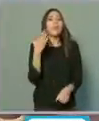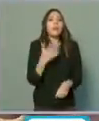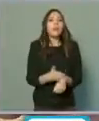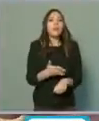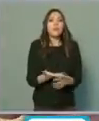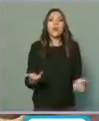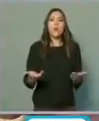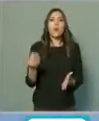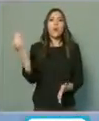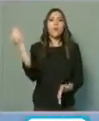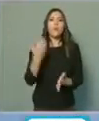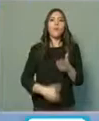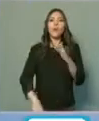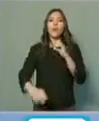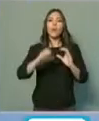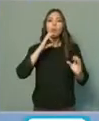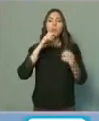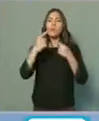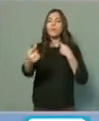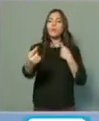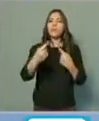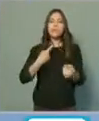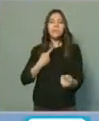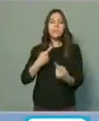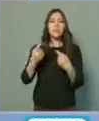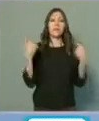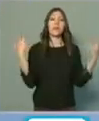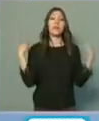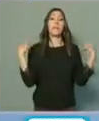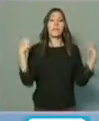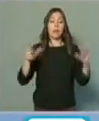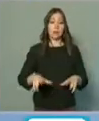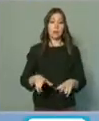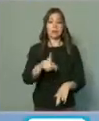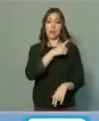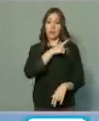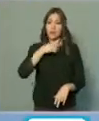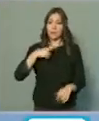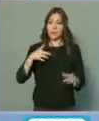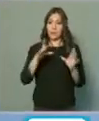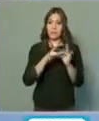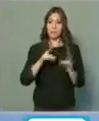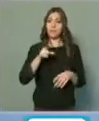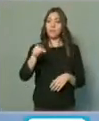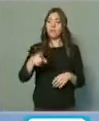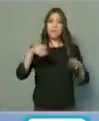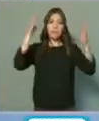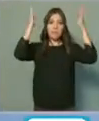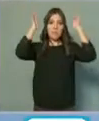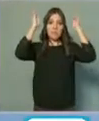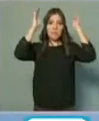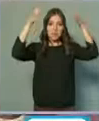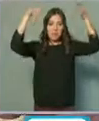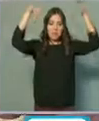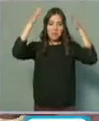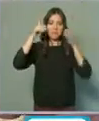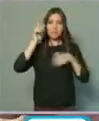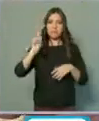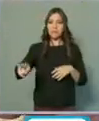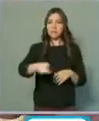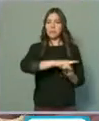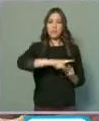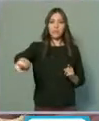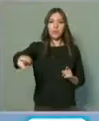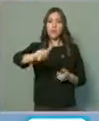retroalimentación. Sí. Entonces, Claro. el maestro tiene que abrirse y me reprobó. De hecho, orejas de burro, reprobado, no sabes leer.